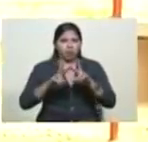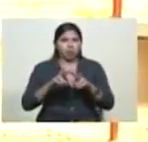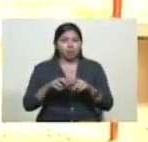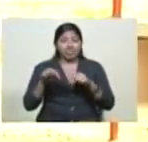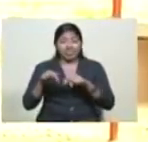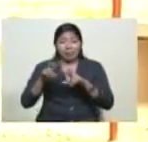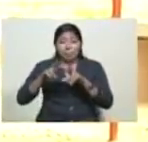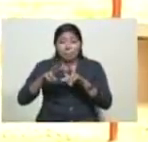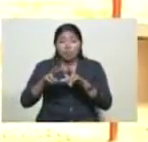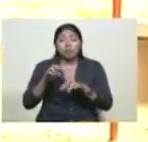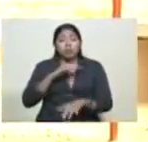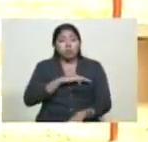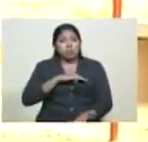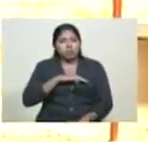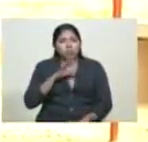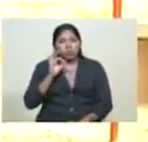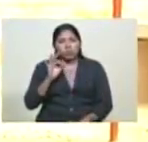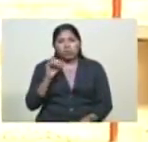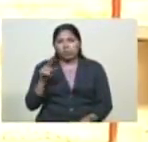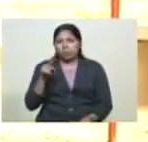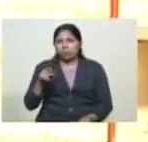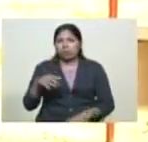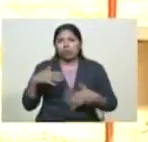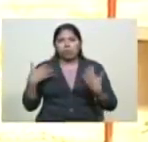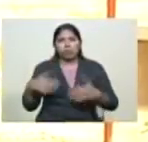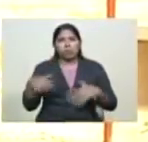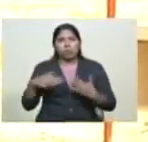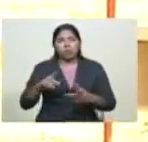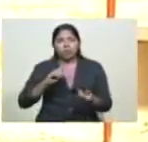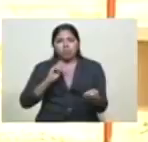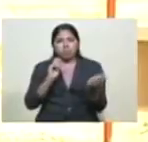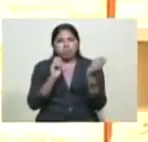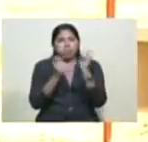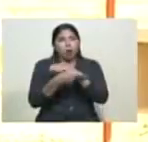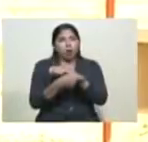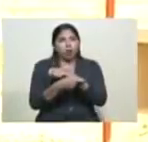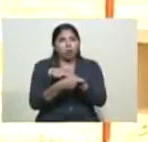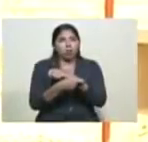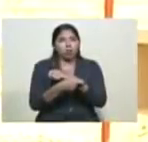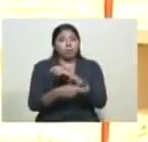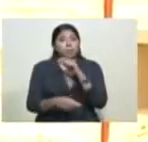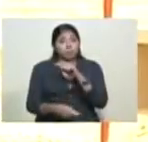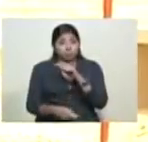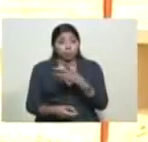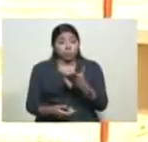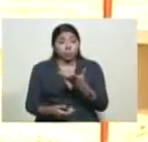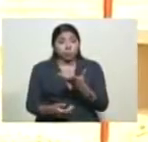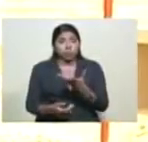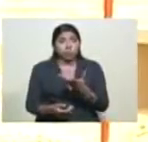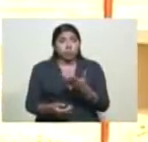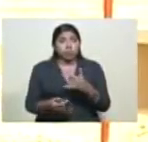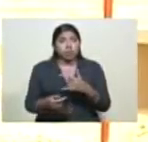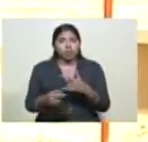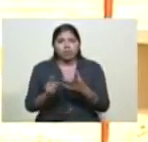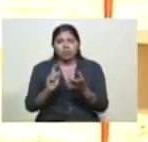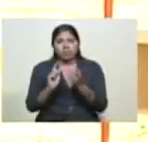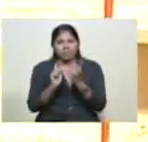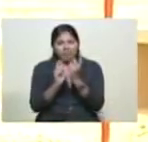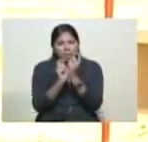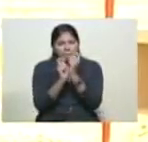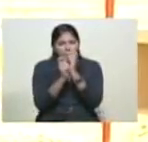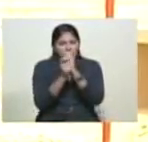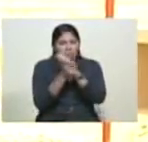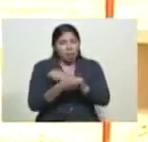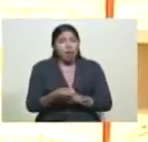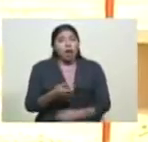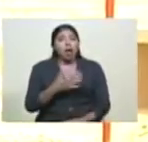las misiones de mayor contenido transformador. Es una de las misiones que más cambia la vida de la